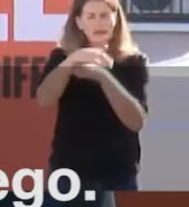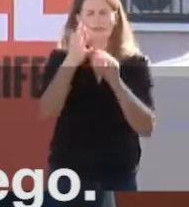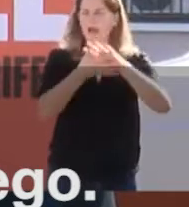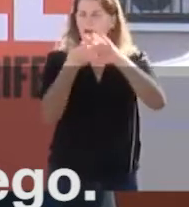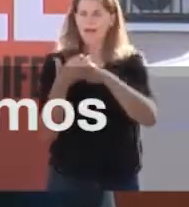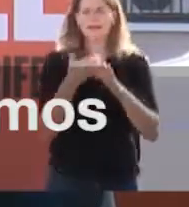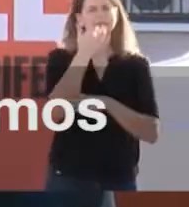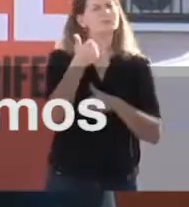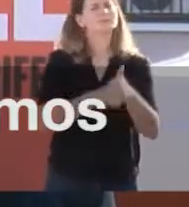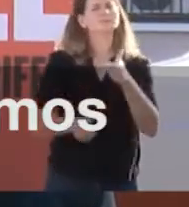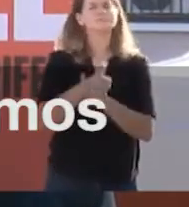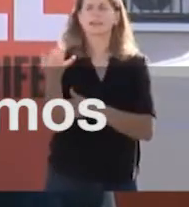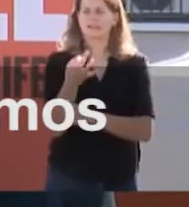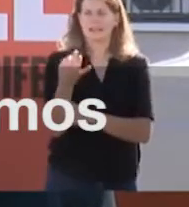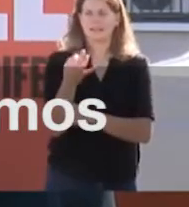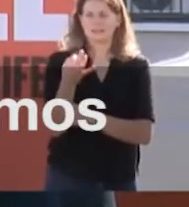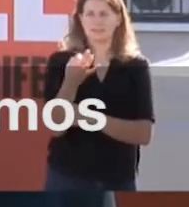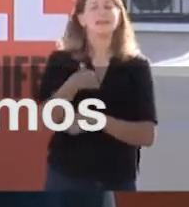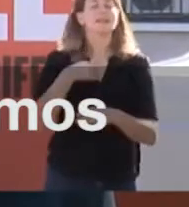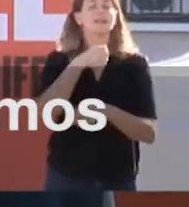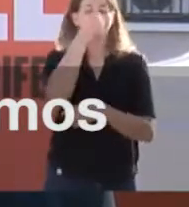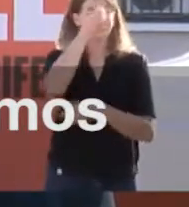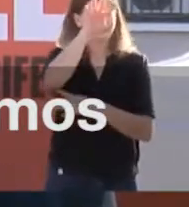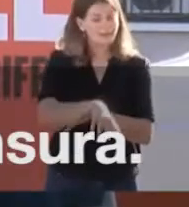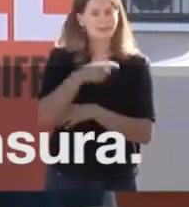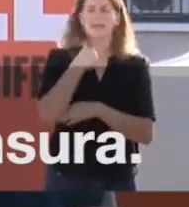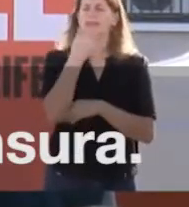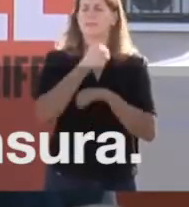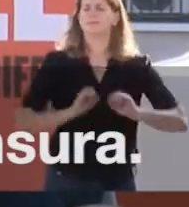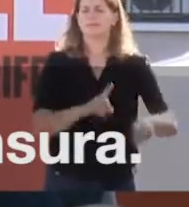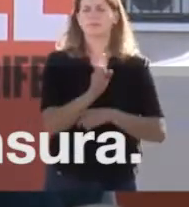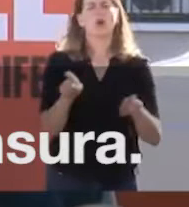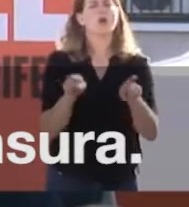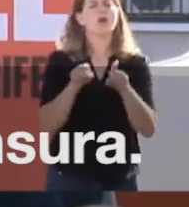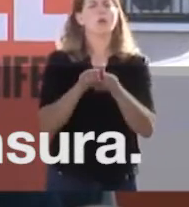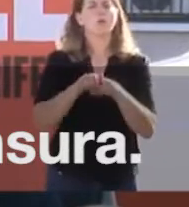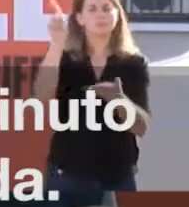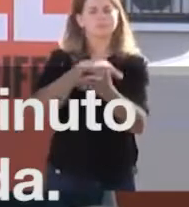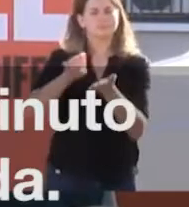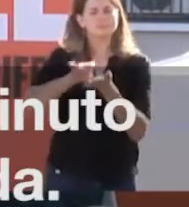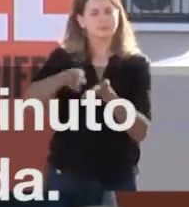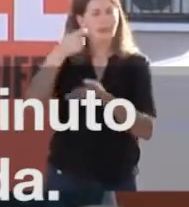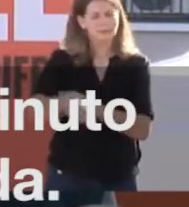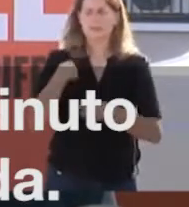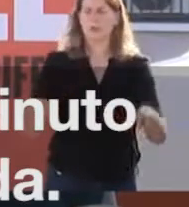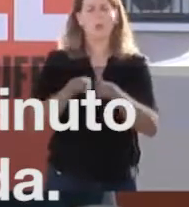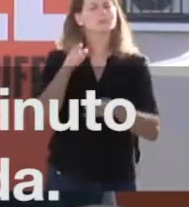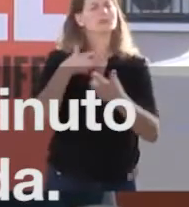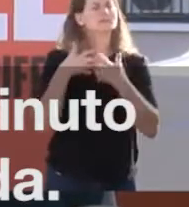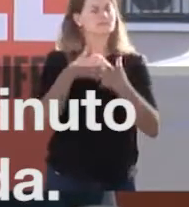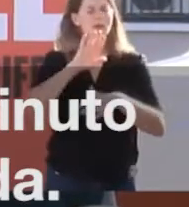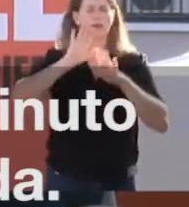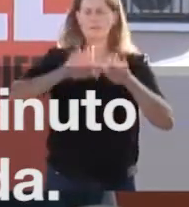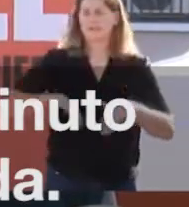juego. Y al Partido Socialista le pedimos que no tire la toalla, igual que en la moción de censura. Nosotras la peleamos hasta el